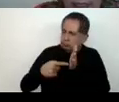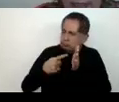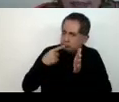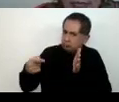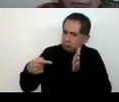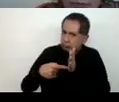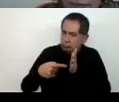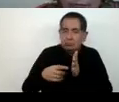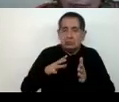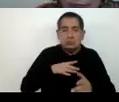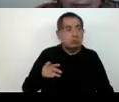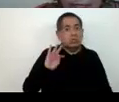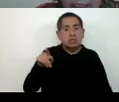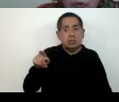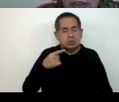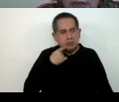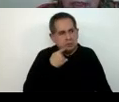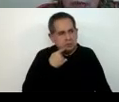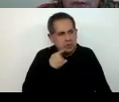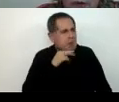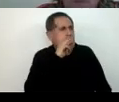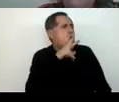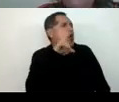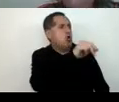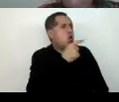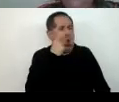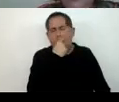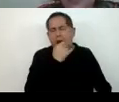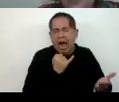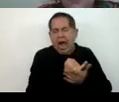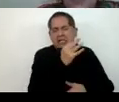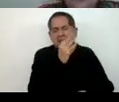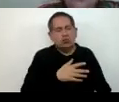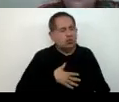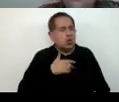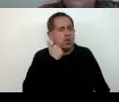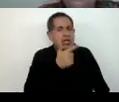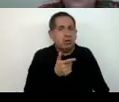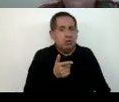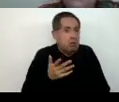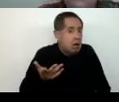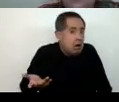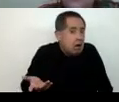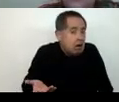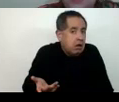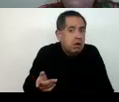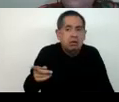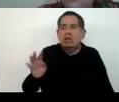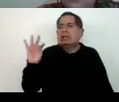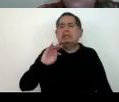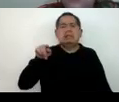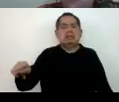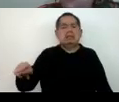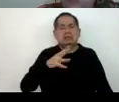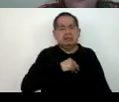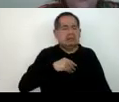que existe la posibilidad de retirar el consentimiento de forma libre cuando lo desee. Es decir, si el paciente ya está en